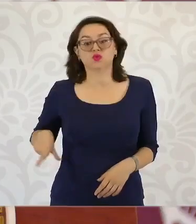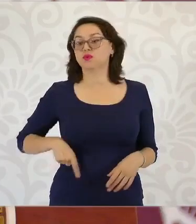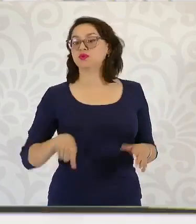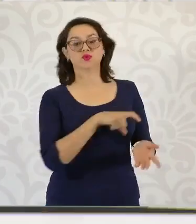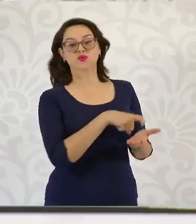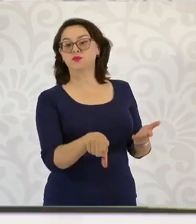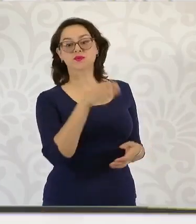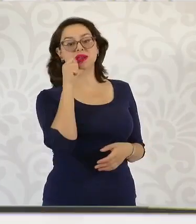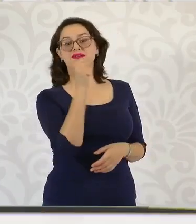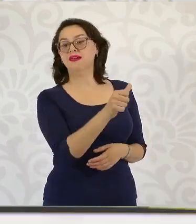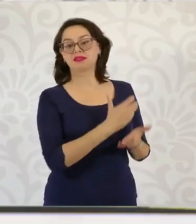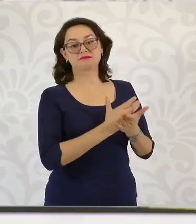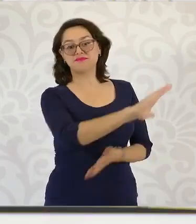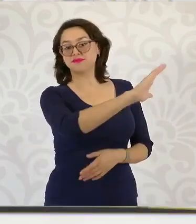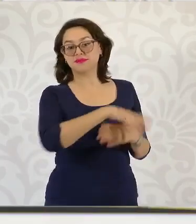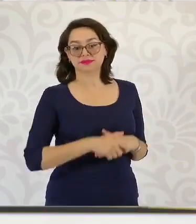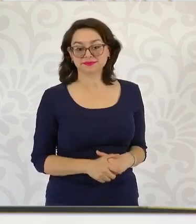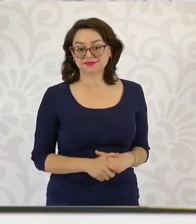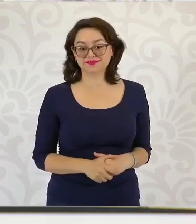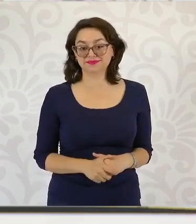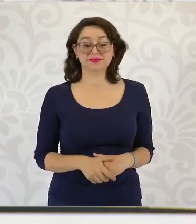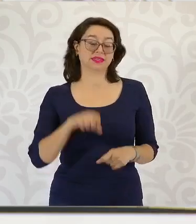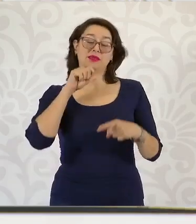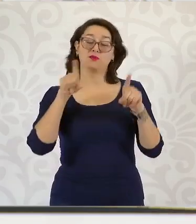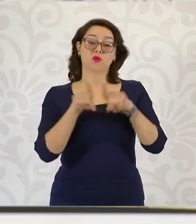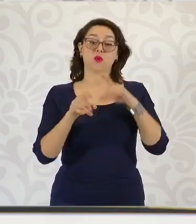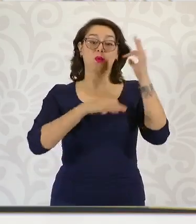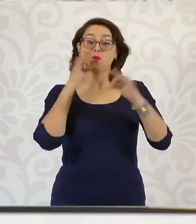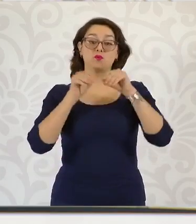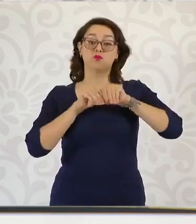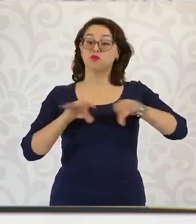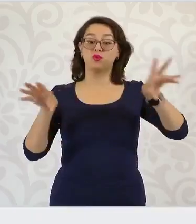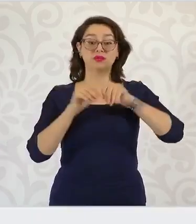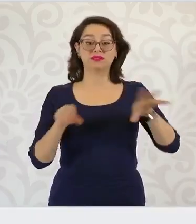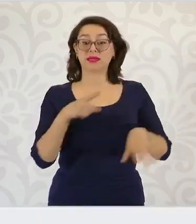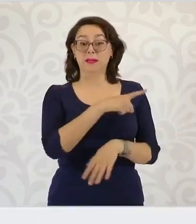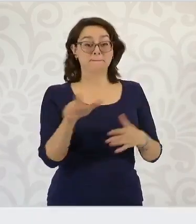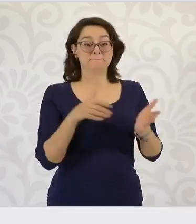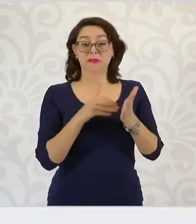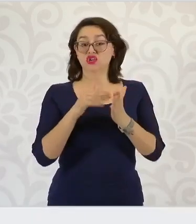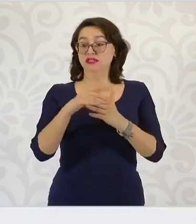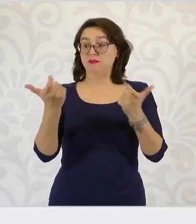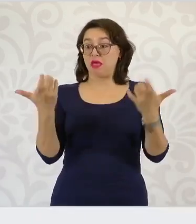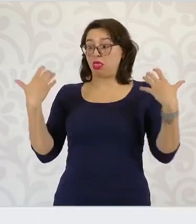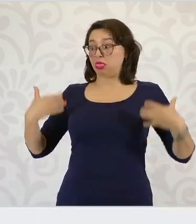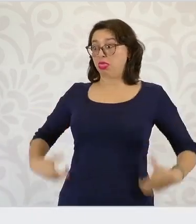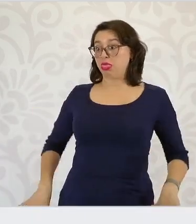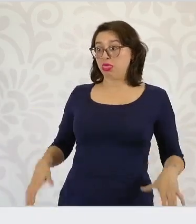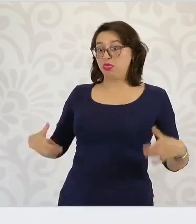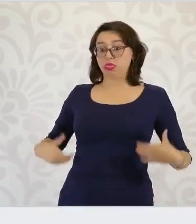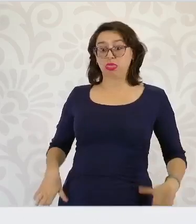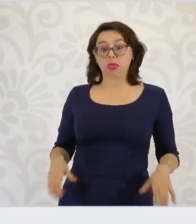ni los servicios de distribución, de donde ganaban miles de millones de pesos.